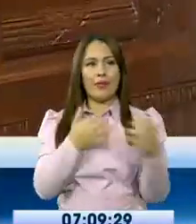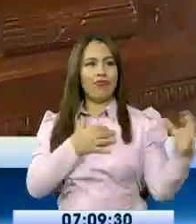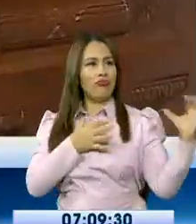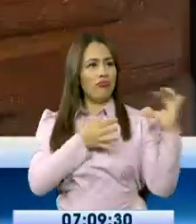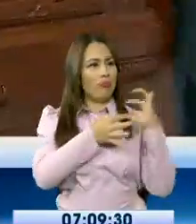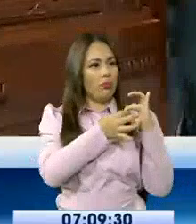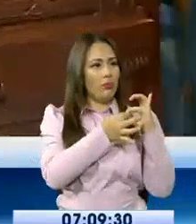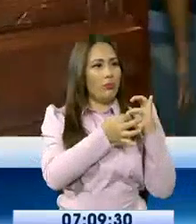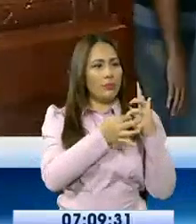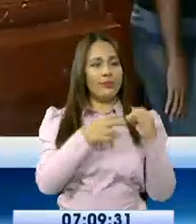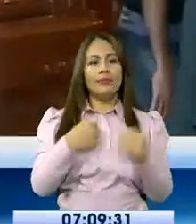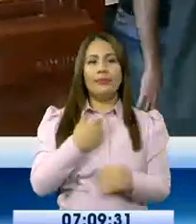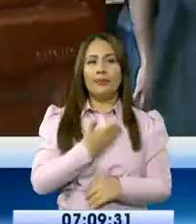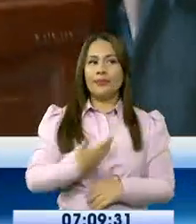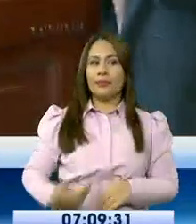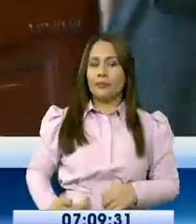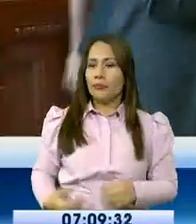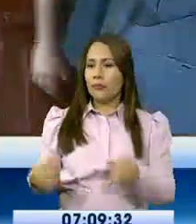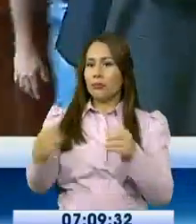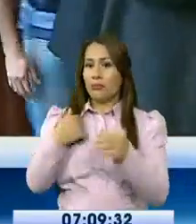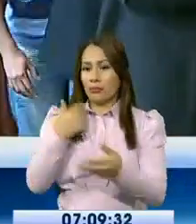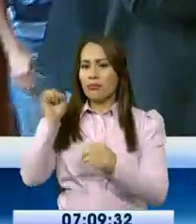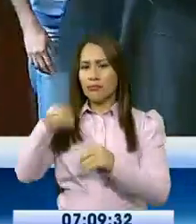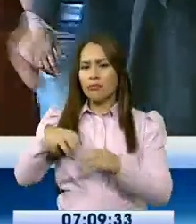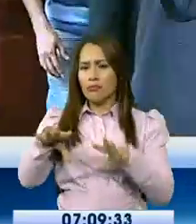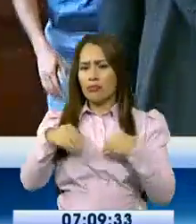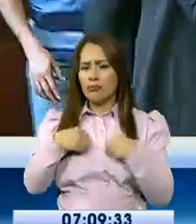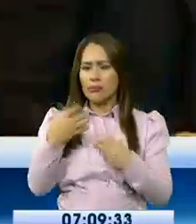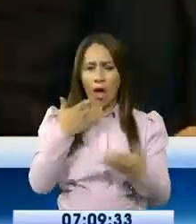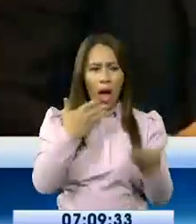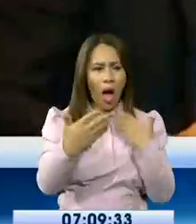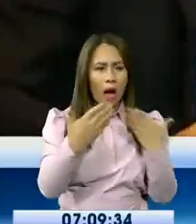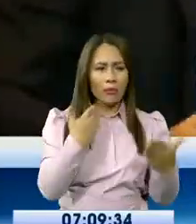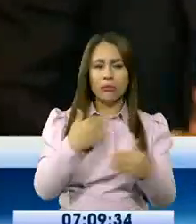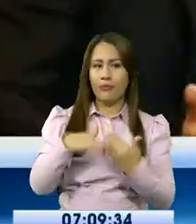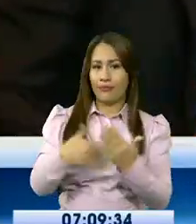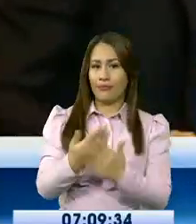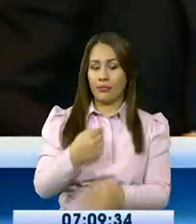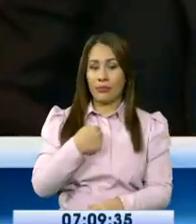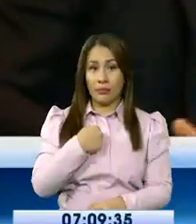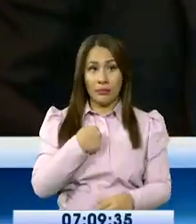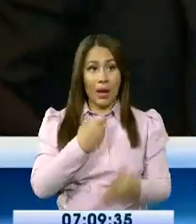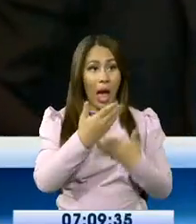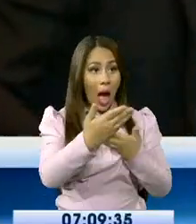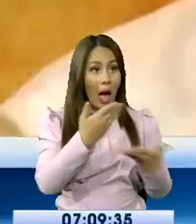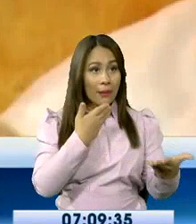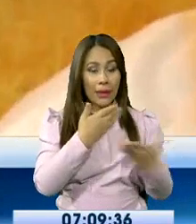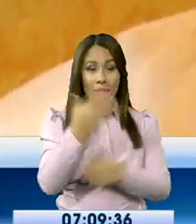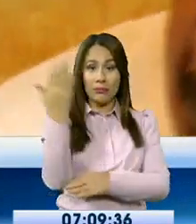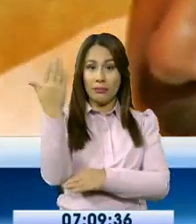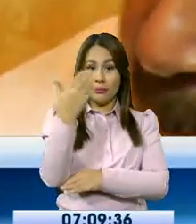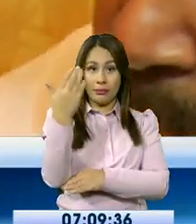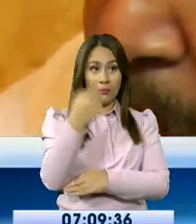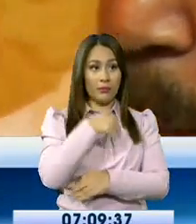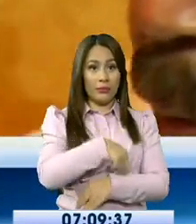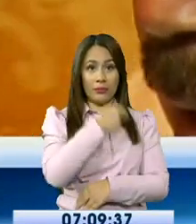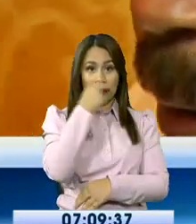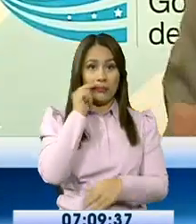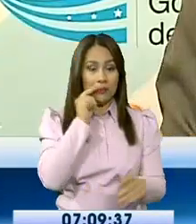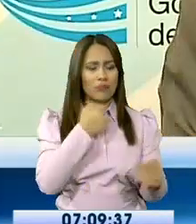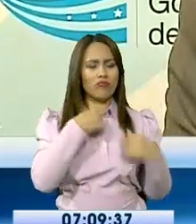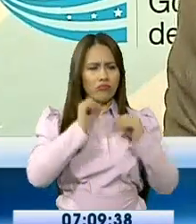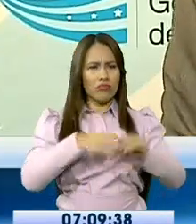sentido señaló que está dispuesto a reunirse con todos los sectores. Por eso no descartó un acercamiento con el alcalde de Guayaquil.